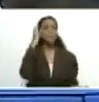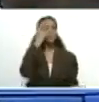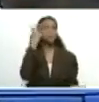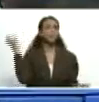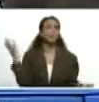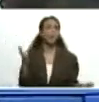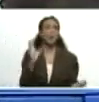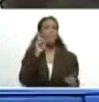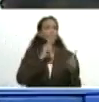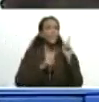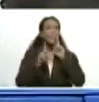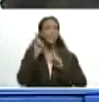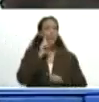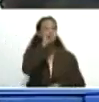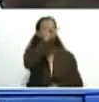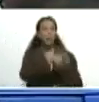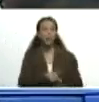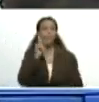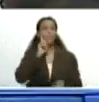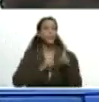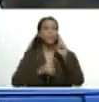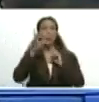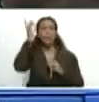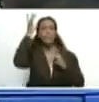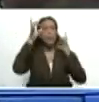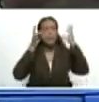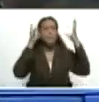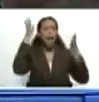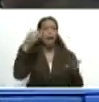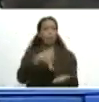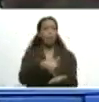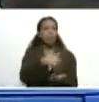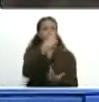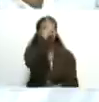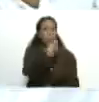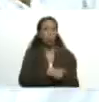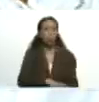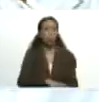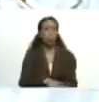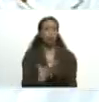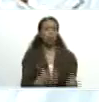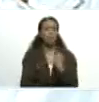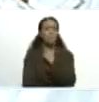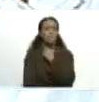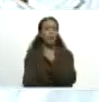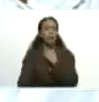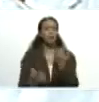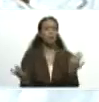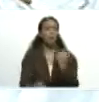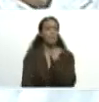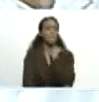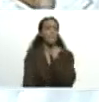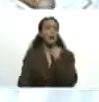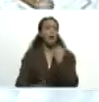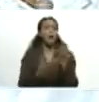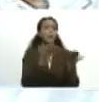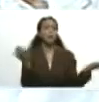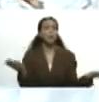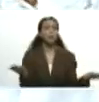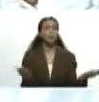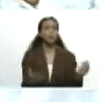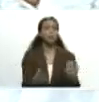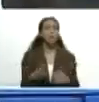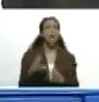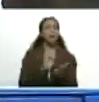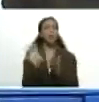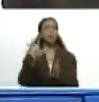los mentirosos, a los débiles de carácter, a los vendepatria. A los vendepatria